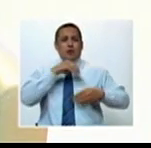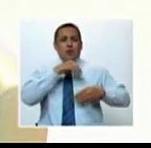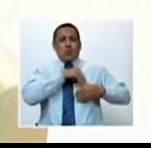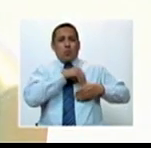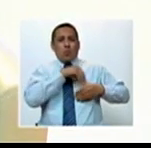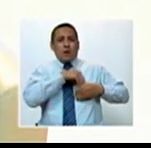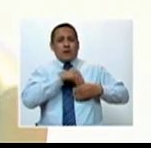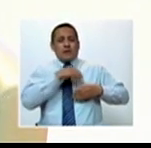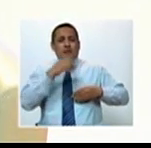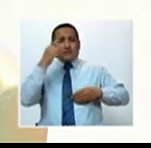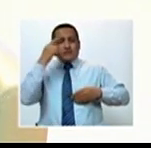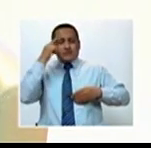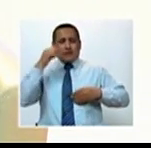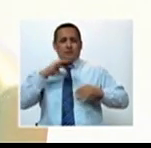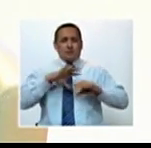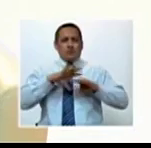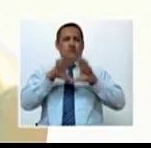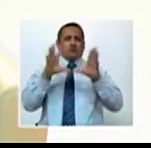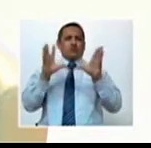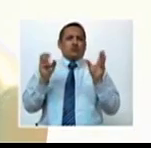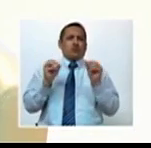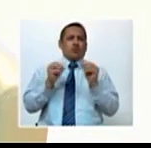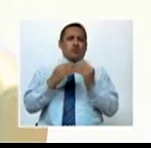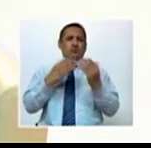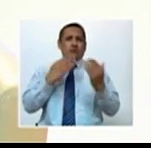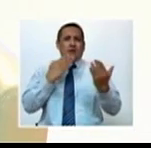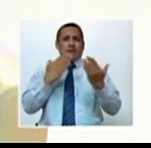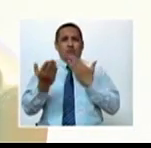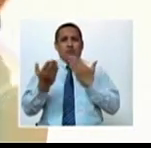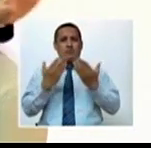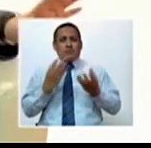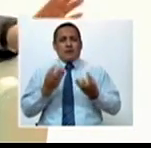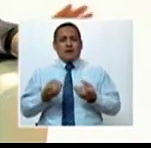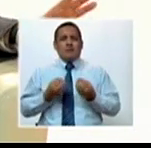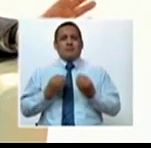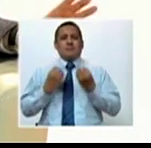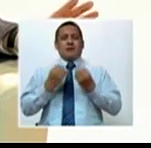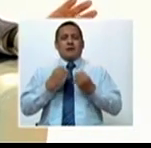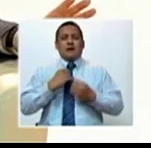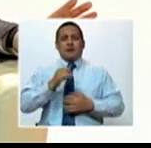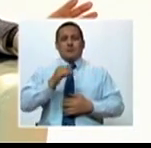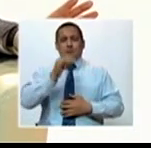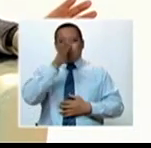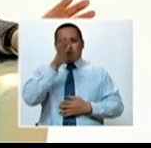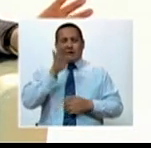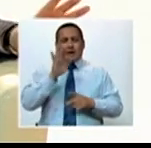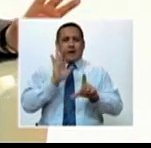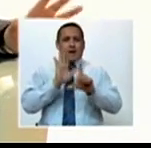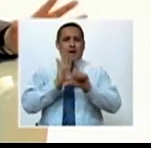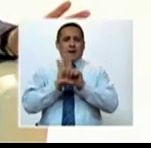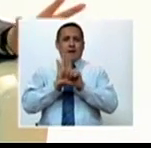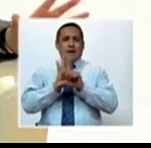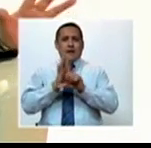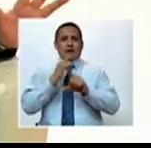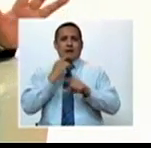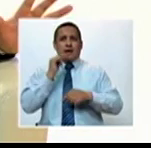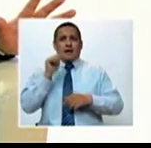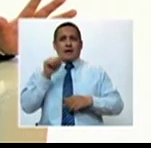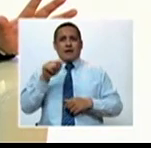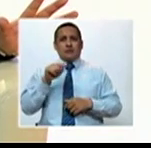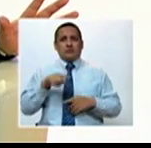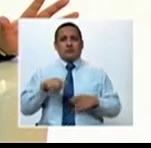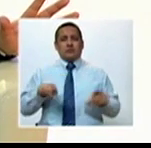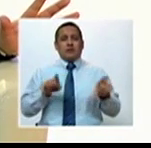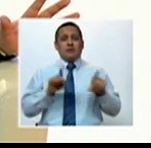bolsillo, establecen toda una dinámica para burlar la ley, ¿no?